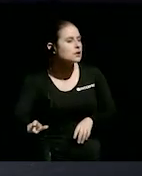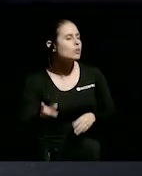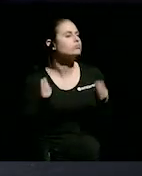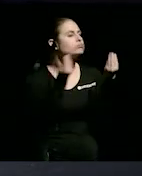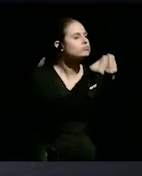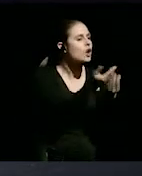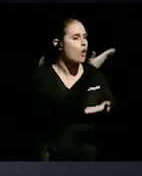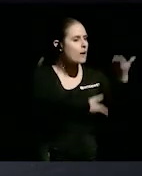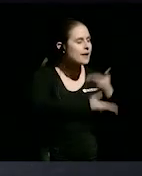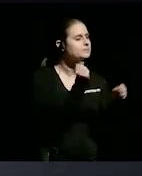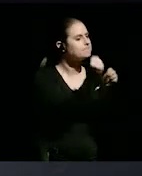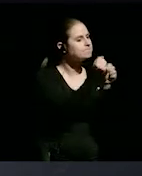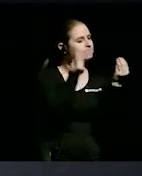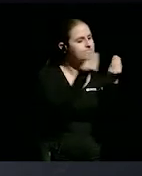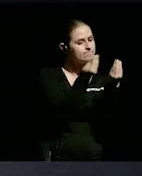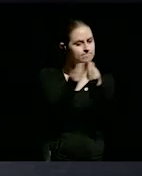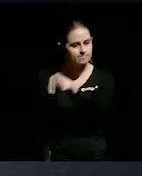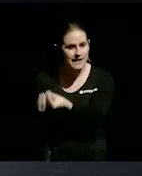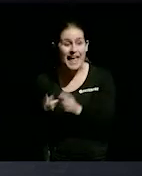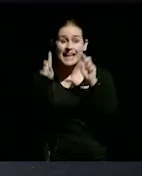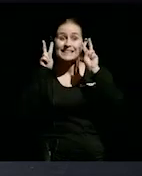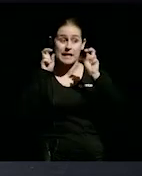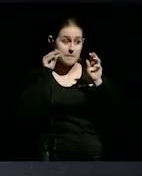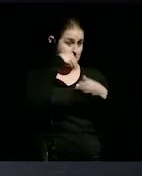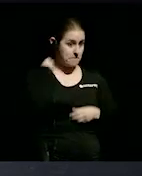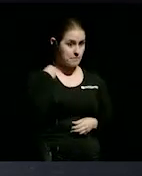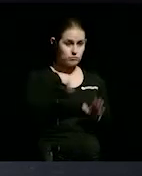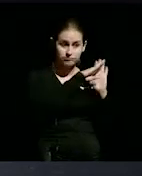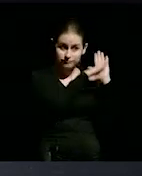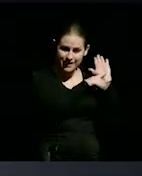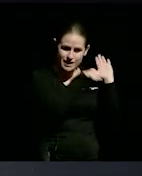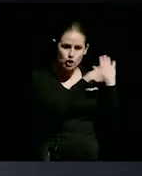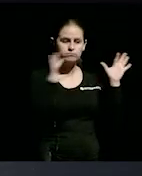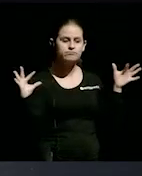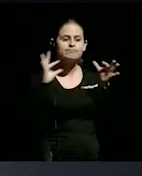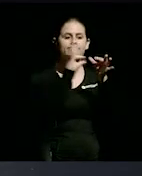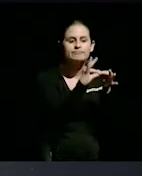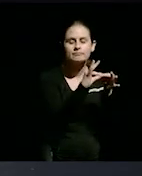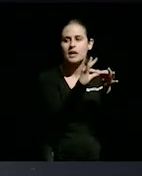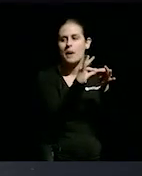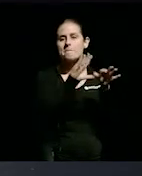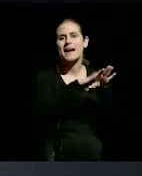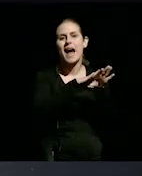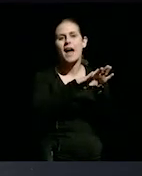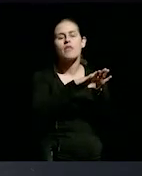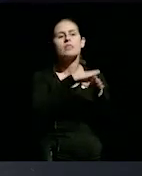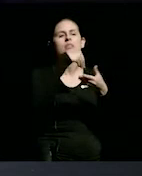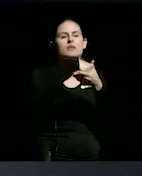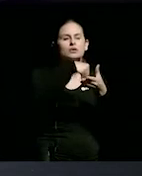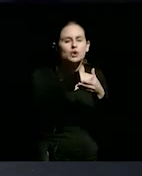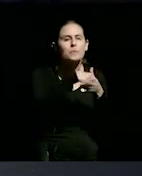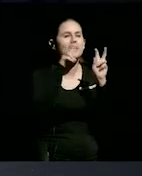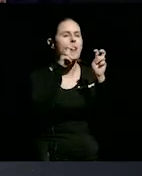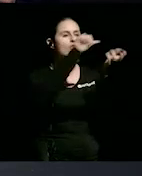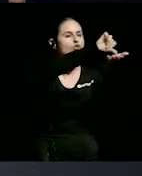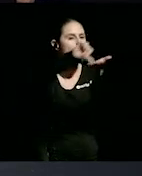que se asocian en esos programas, que incluyen Intentamos trabajar en pequeñas